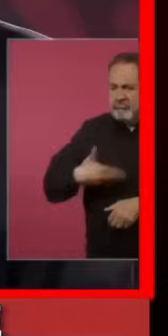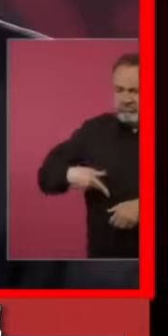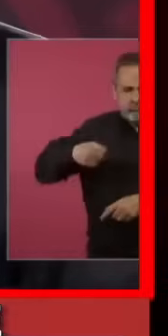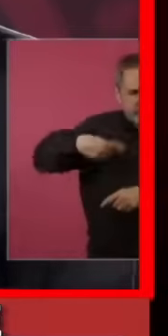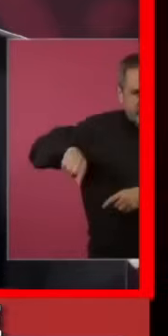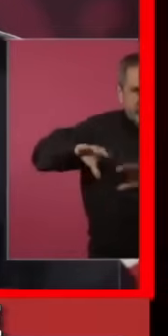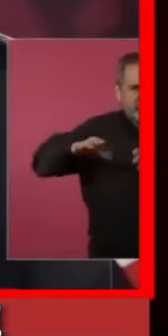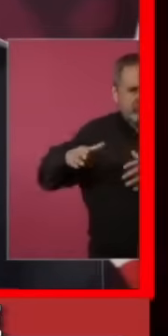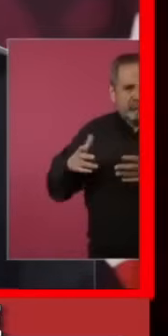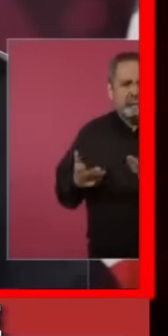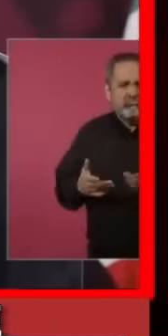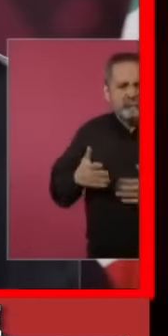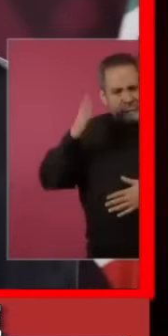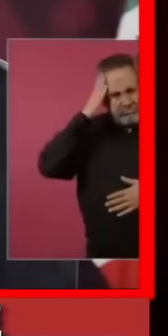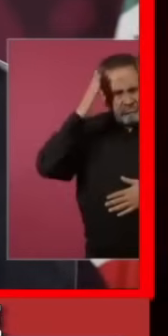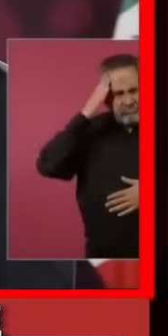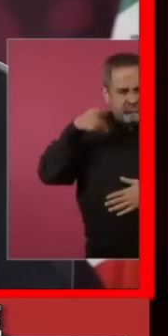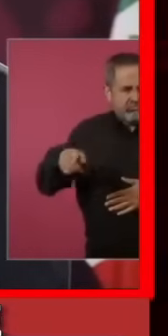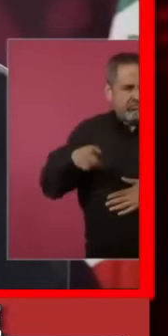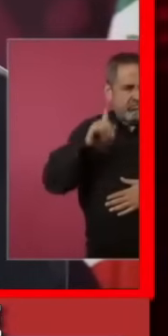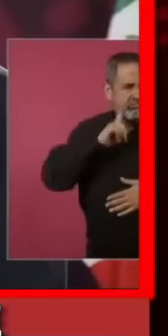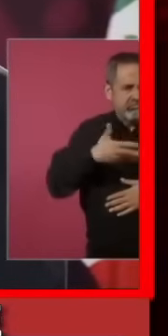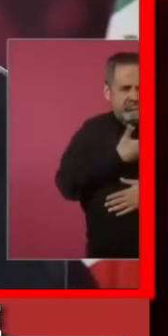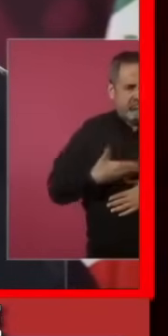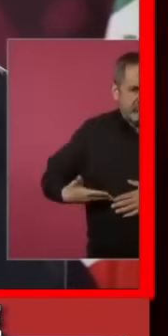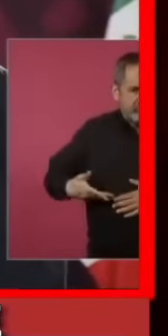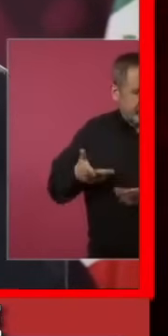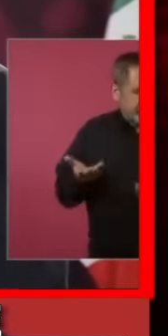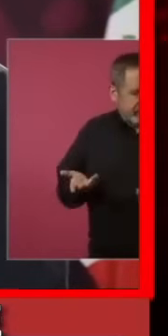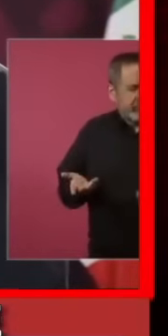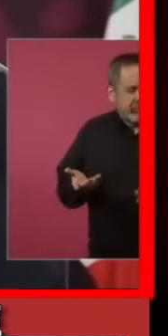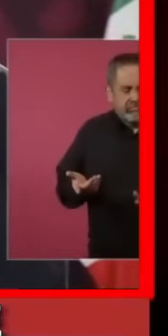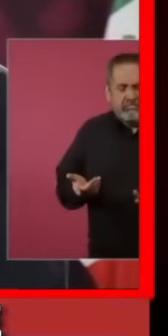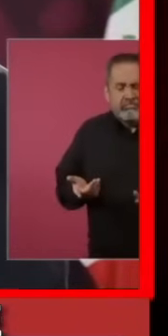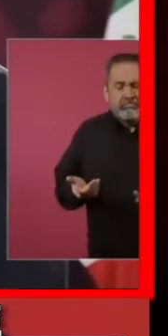en este caso a la comandante suprema,